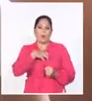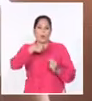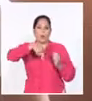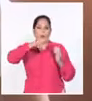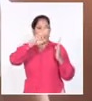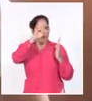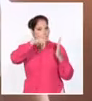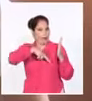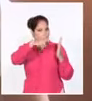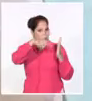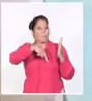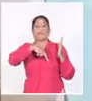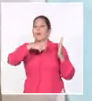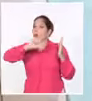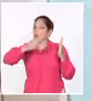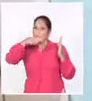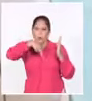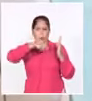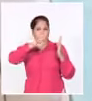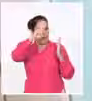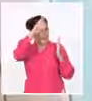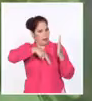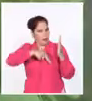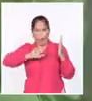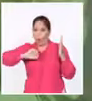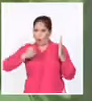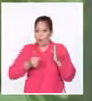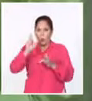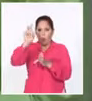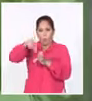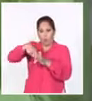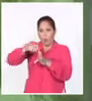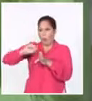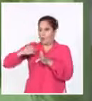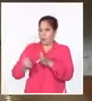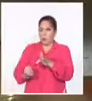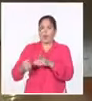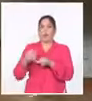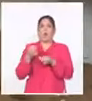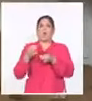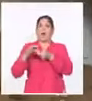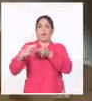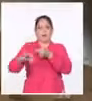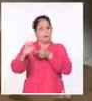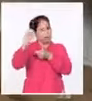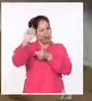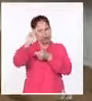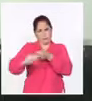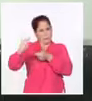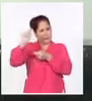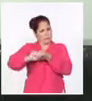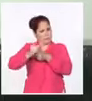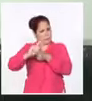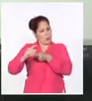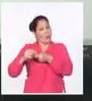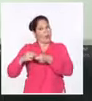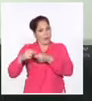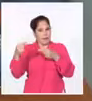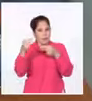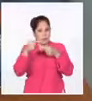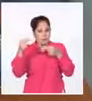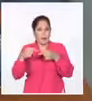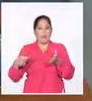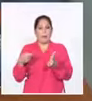diría que de usar correctamente, el POS o el código QR para comercializar bienes o prestar servicios. Es parte